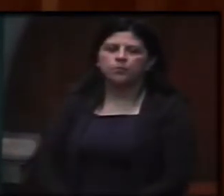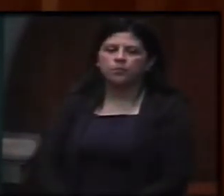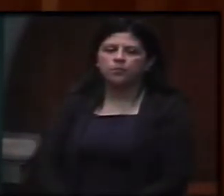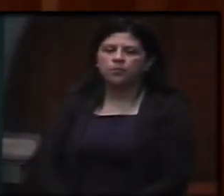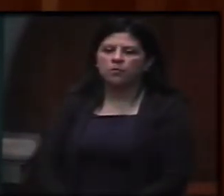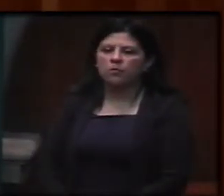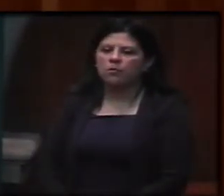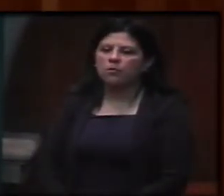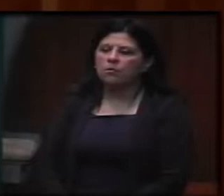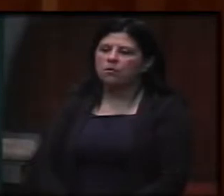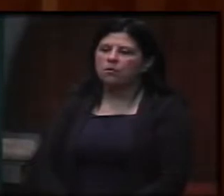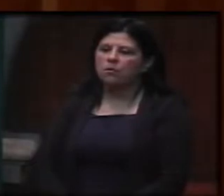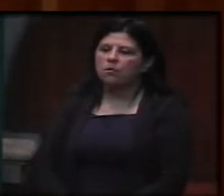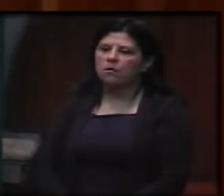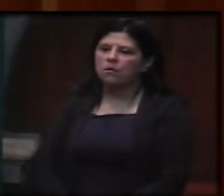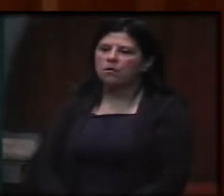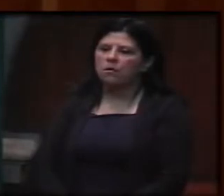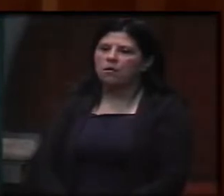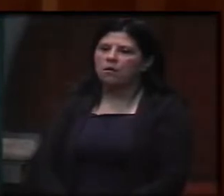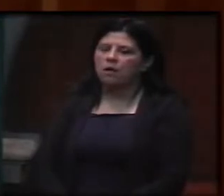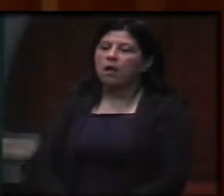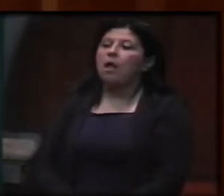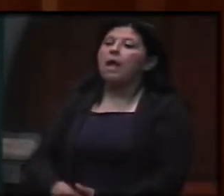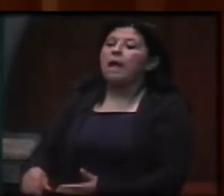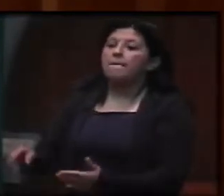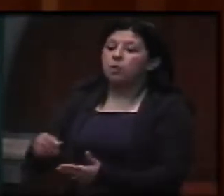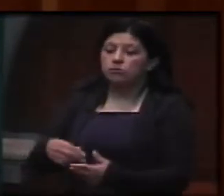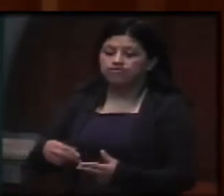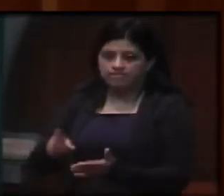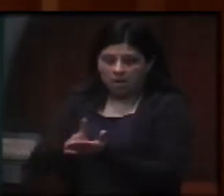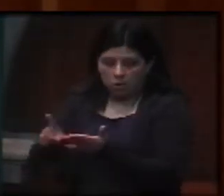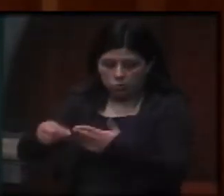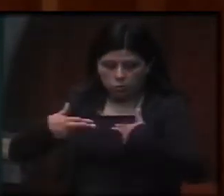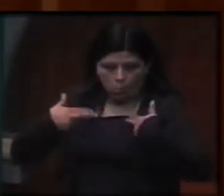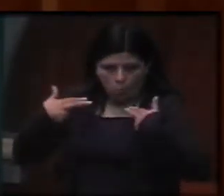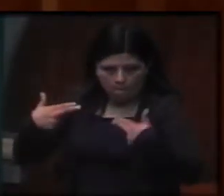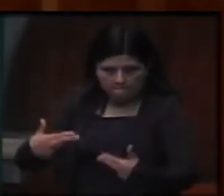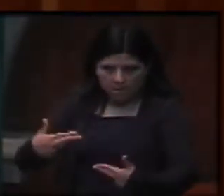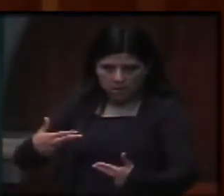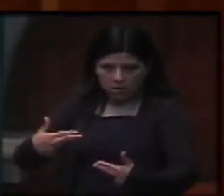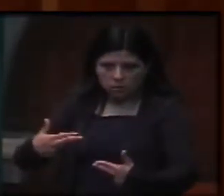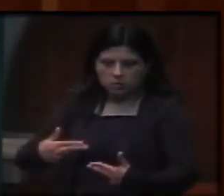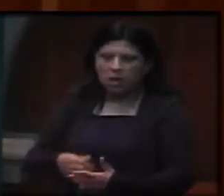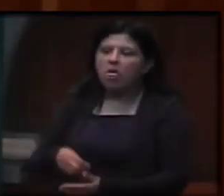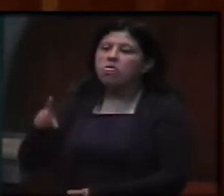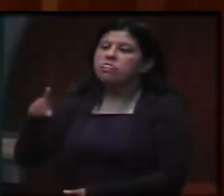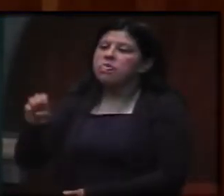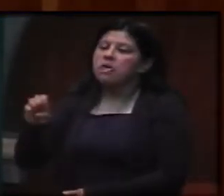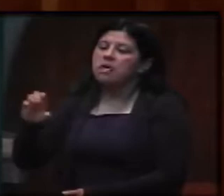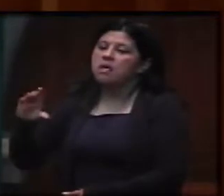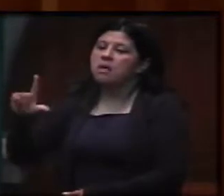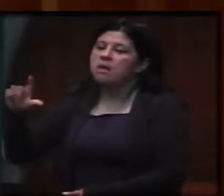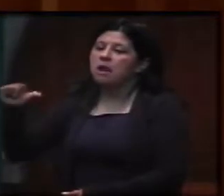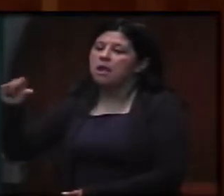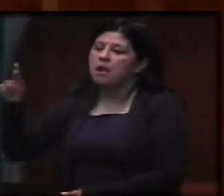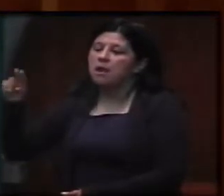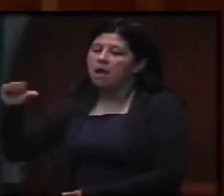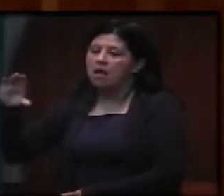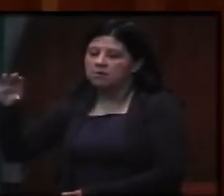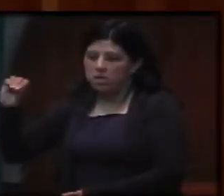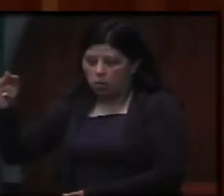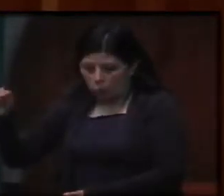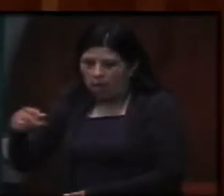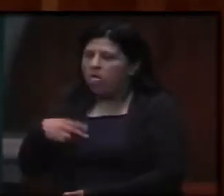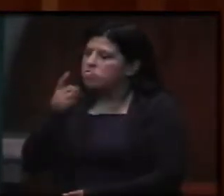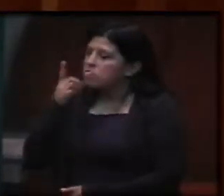De acuerdo con la Declaración Universal de los Derechos Humanos, en su artículo 7, establece que todos